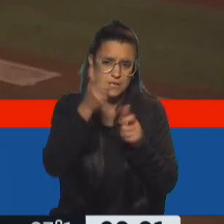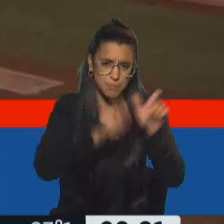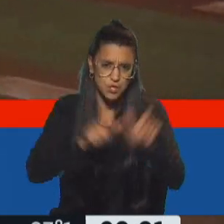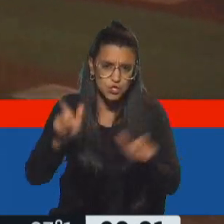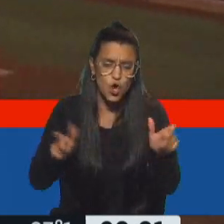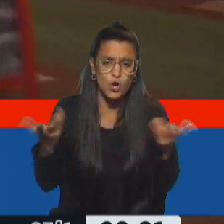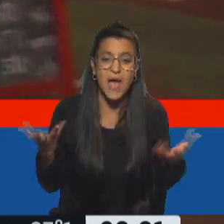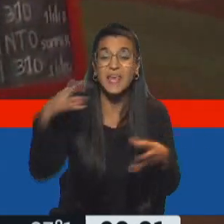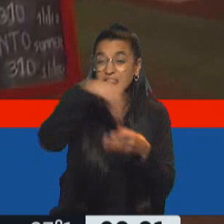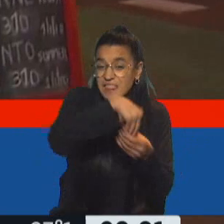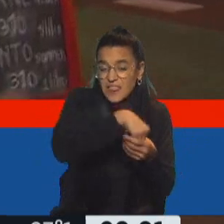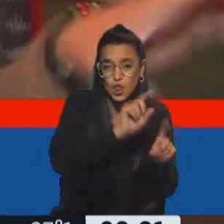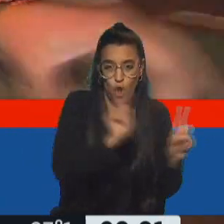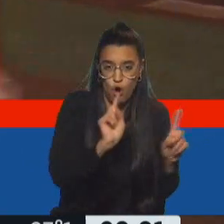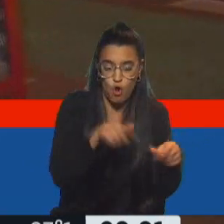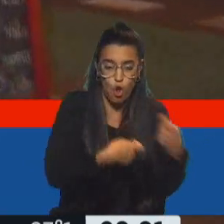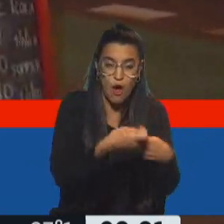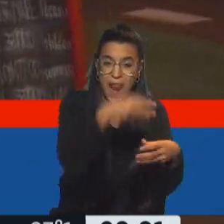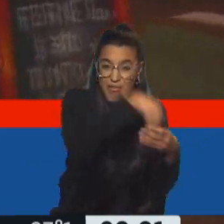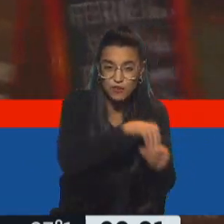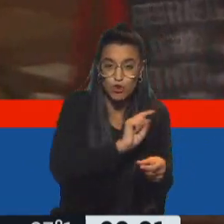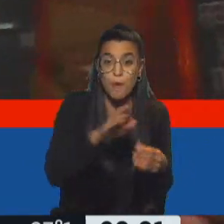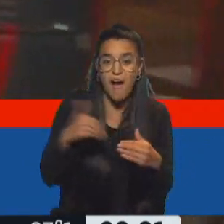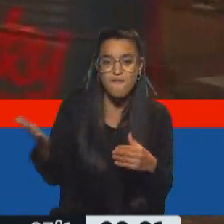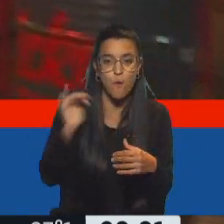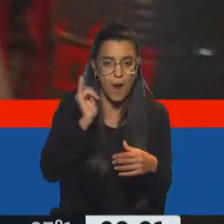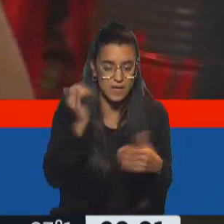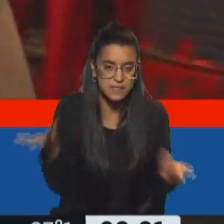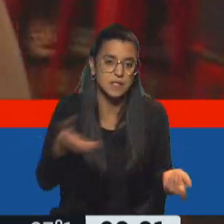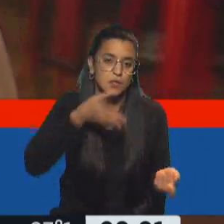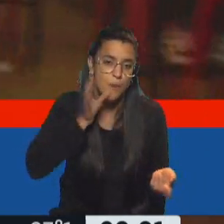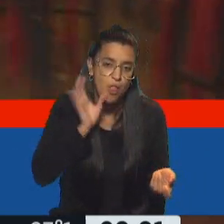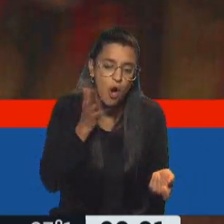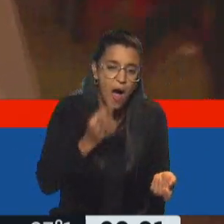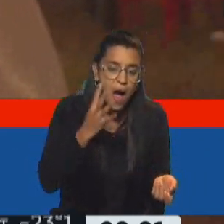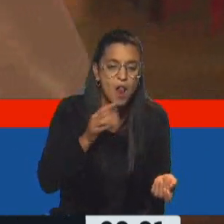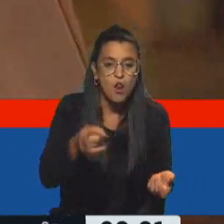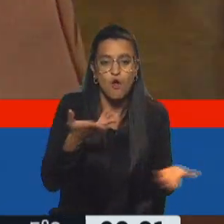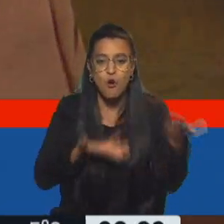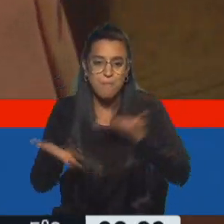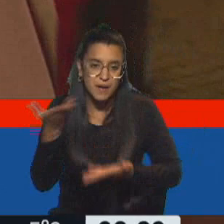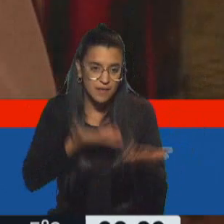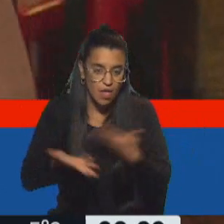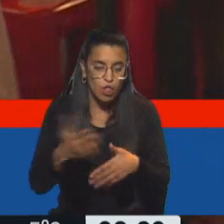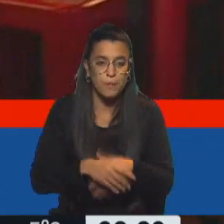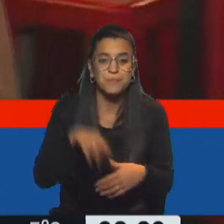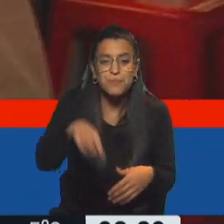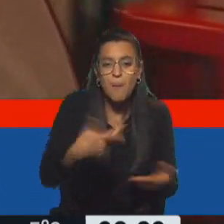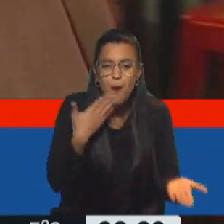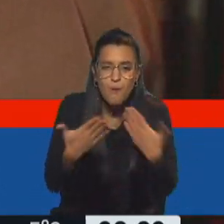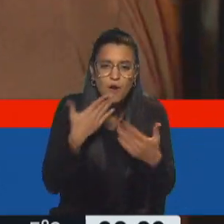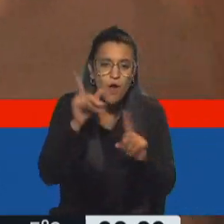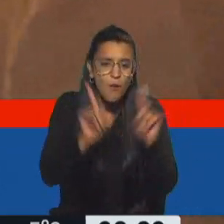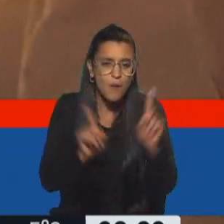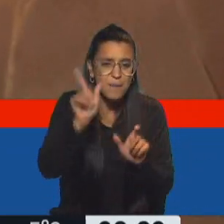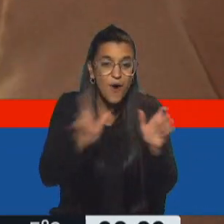no en el interior de los locales, pero sí afuera, tomando algo, compartiendo un momento. Vamos a hablar con alguna de la